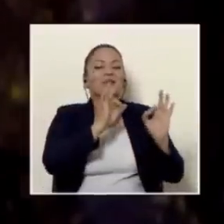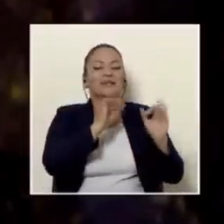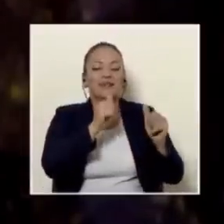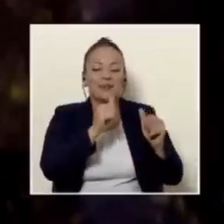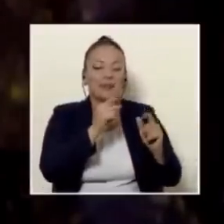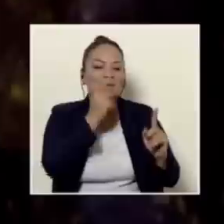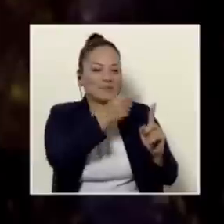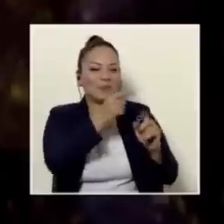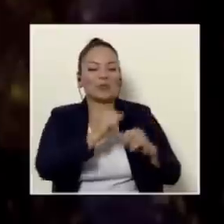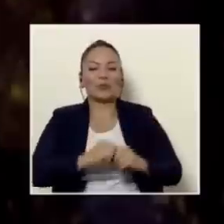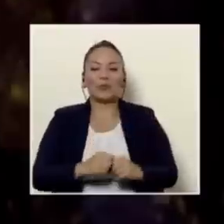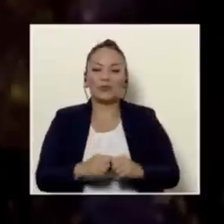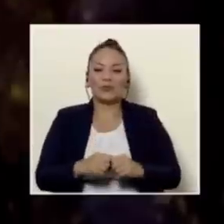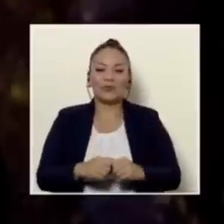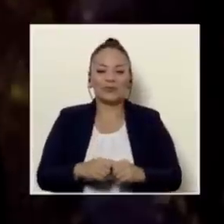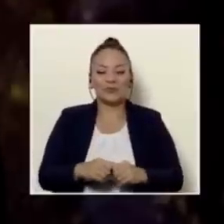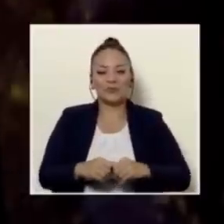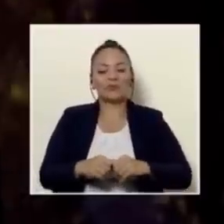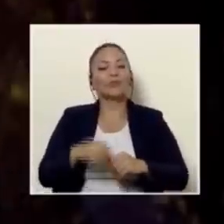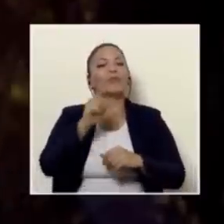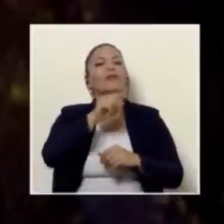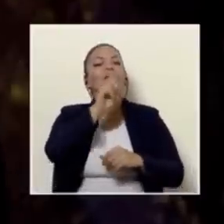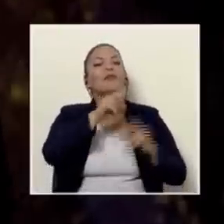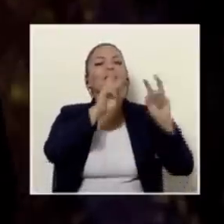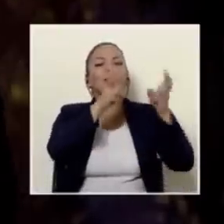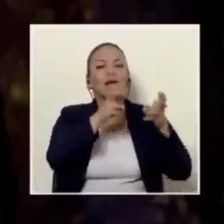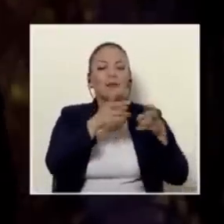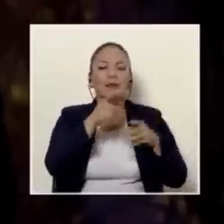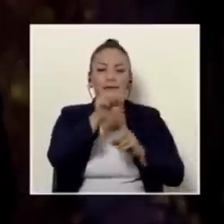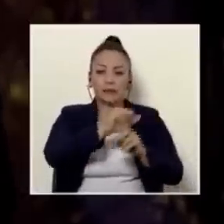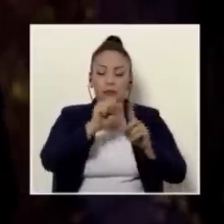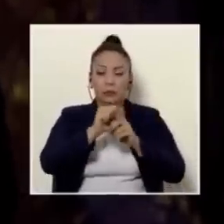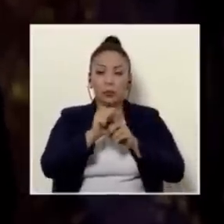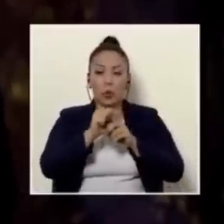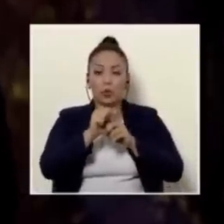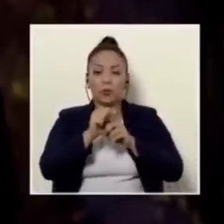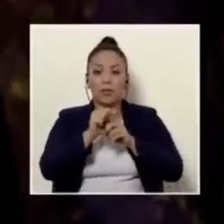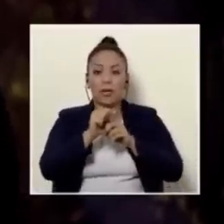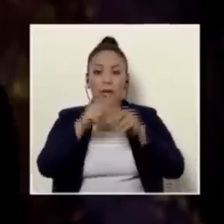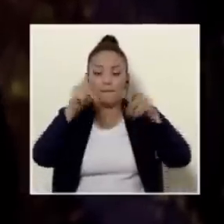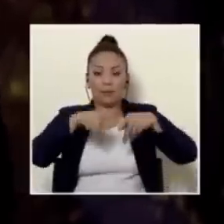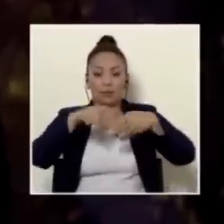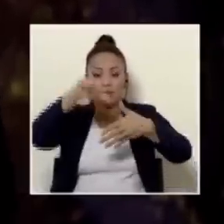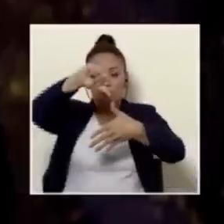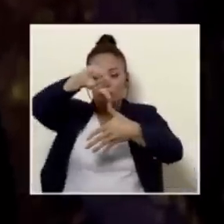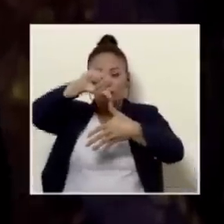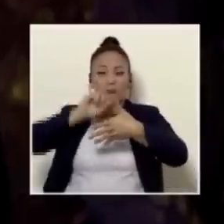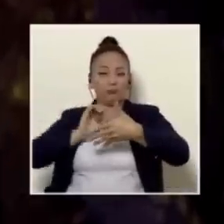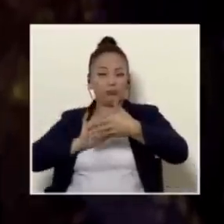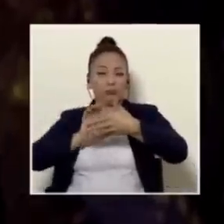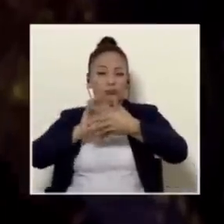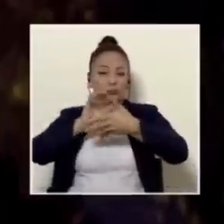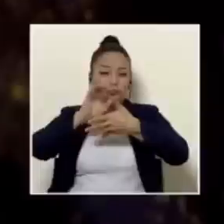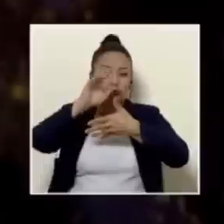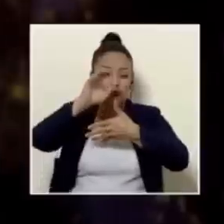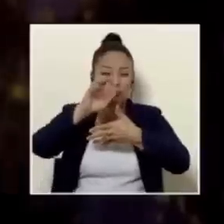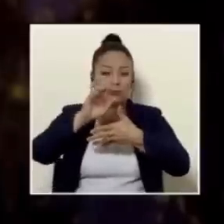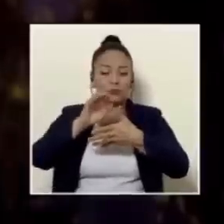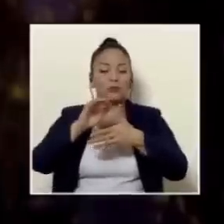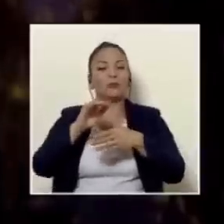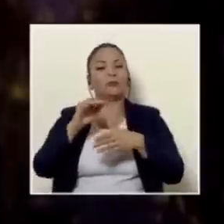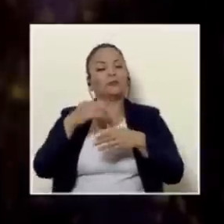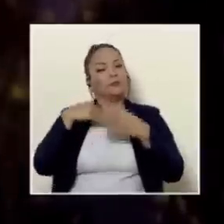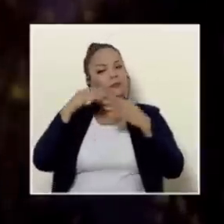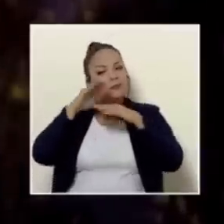al punto entonces. Con el tema del fenómeno migratorio que está viviendo el país, llamo mucho la atención todas